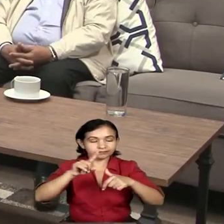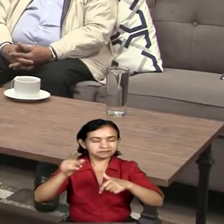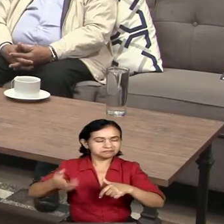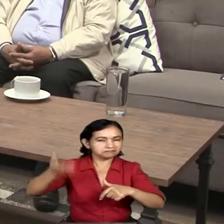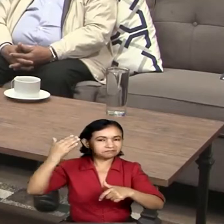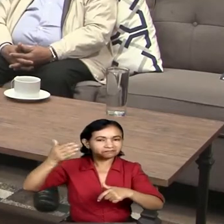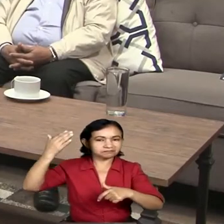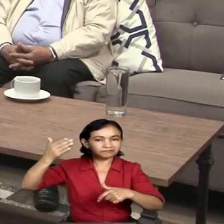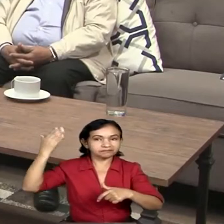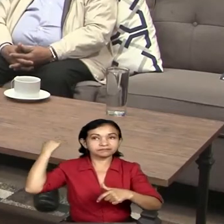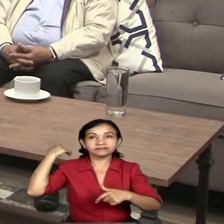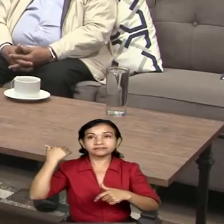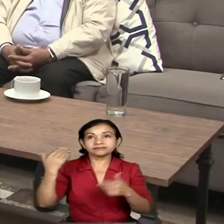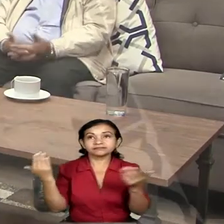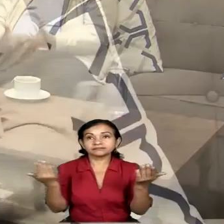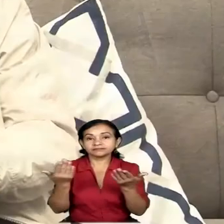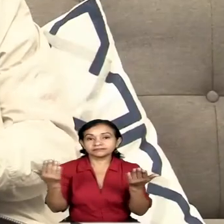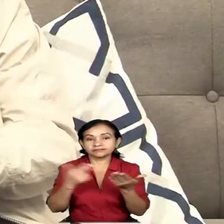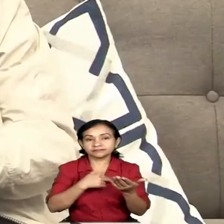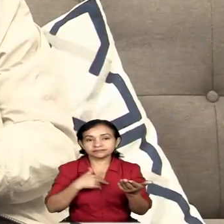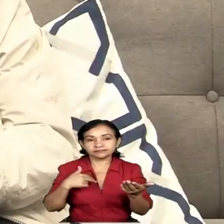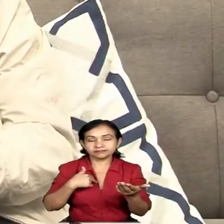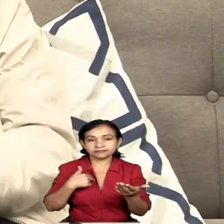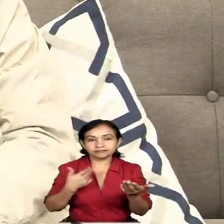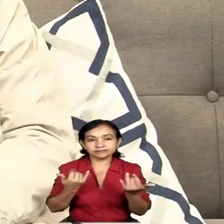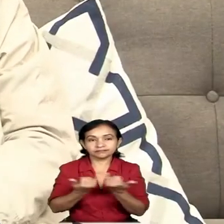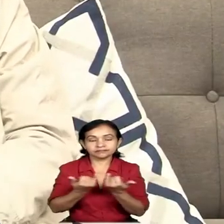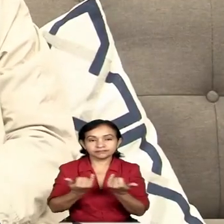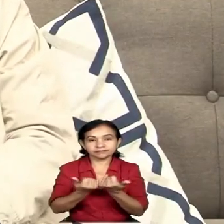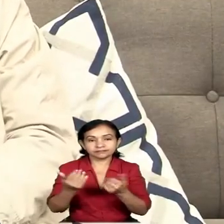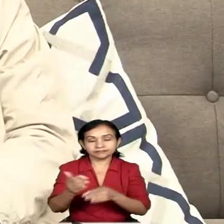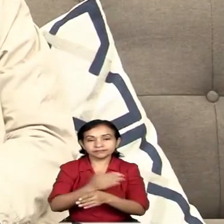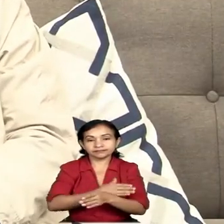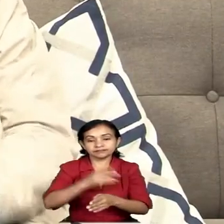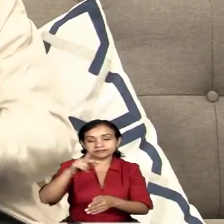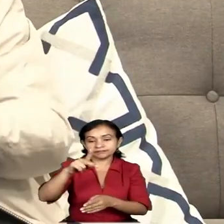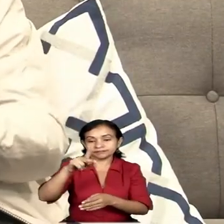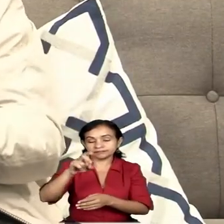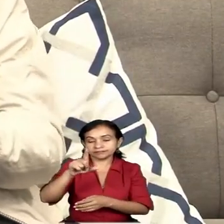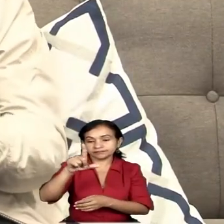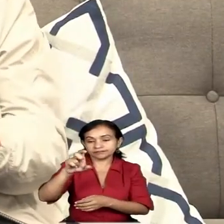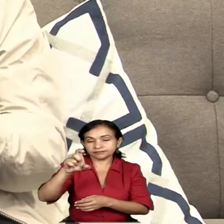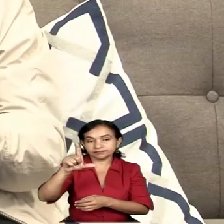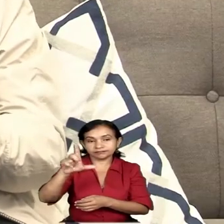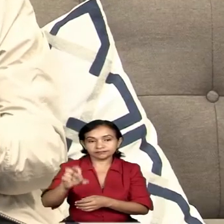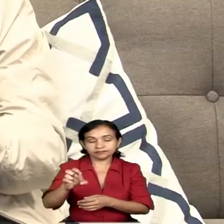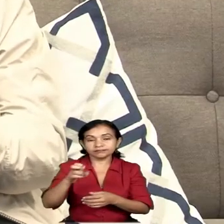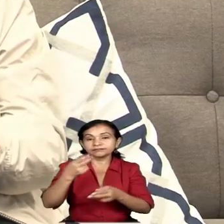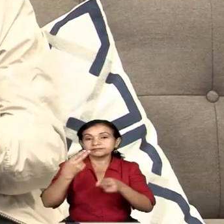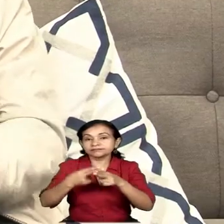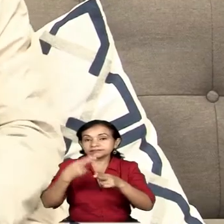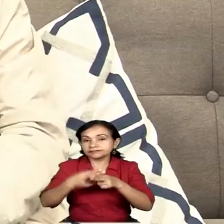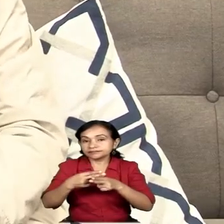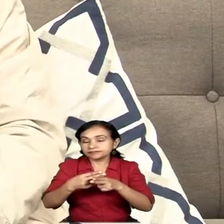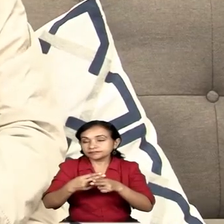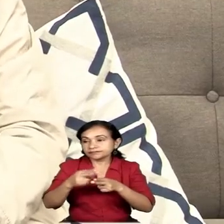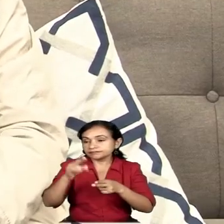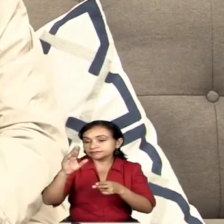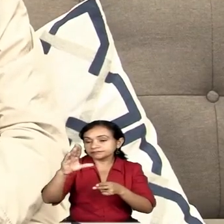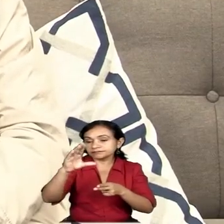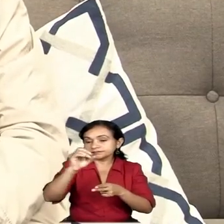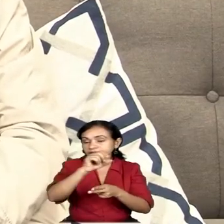de la historia, a ser los peleles que llamó Sandino. ¿Quién llamó a Byron